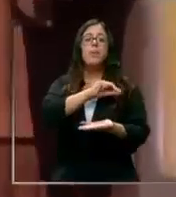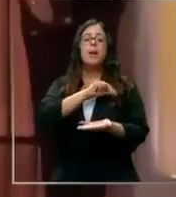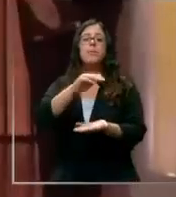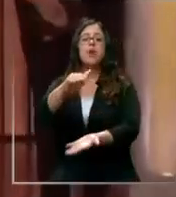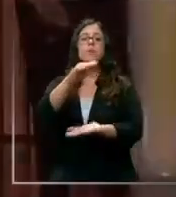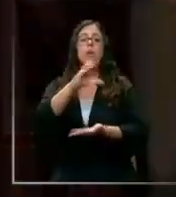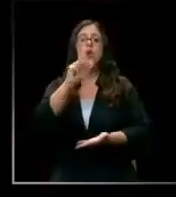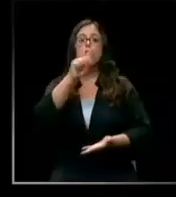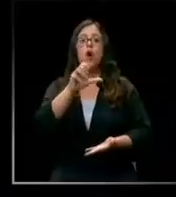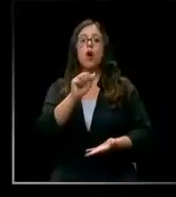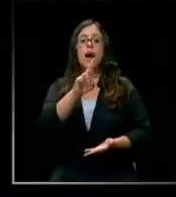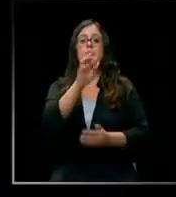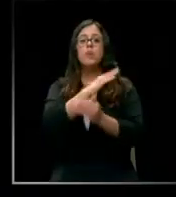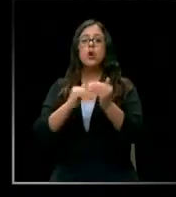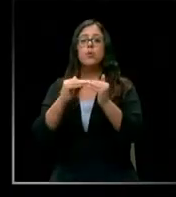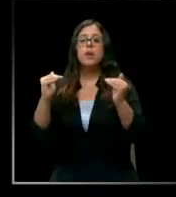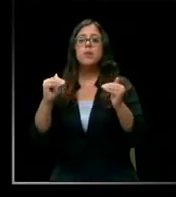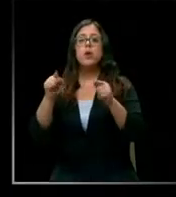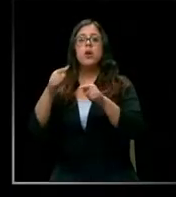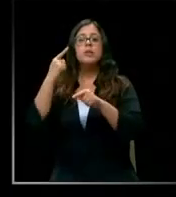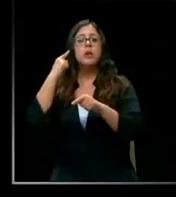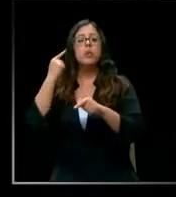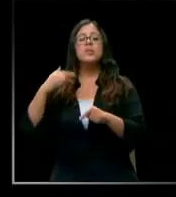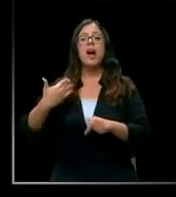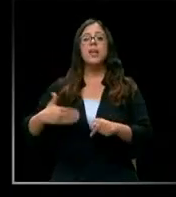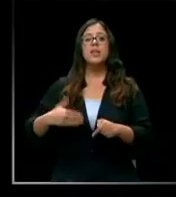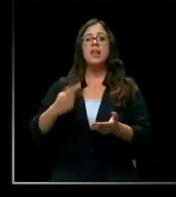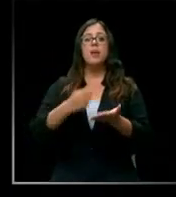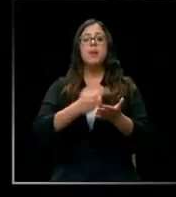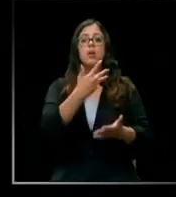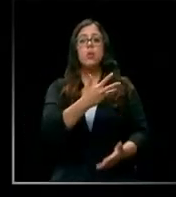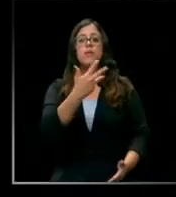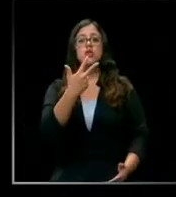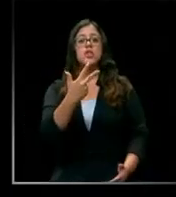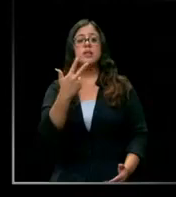misma categoría. Argentina 1985. Argentina.